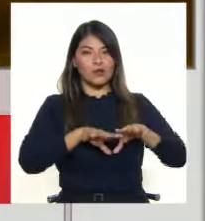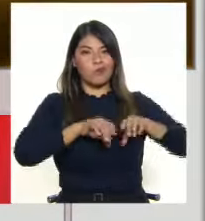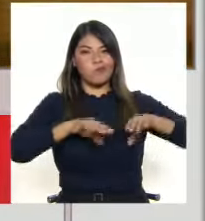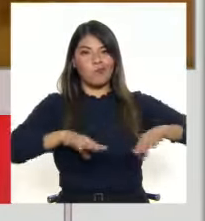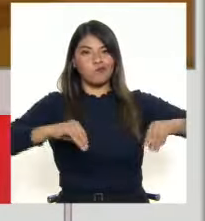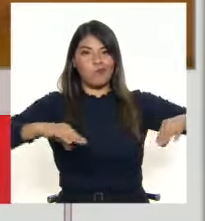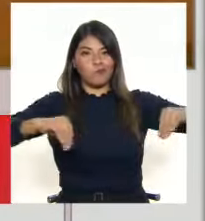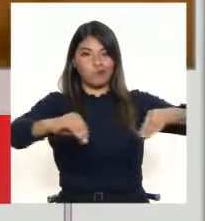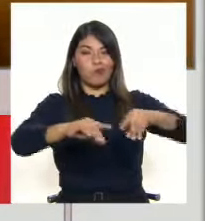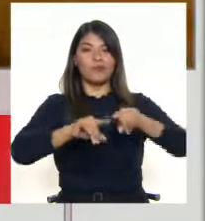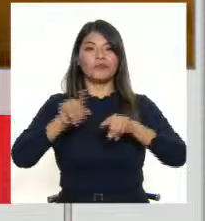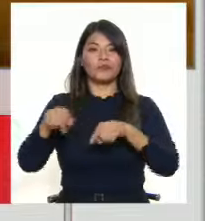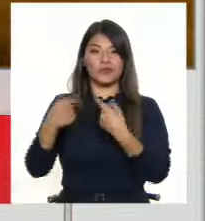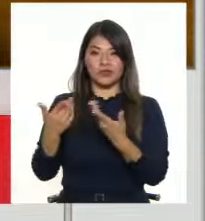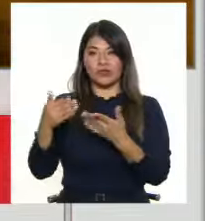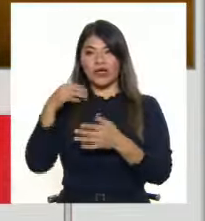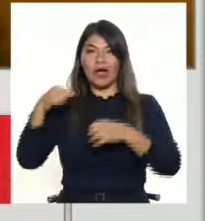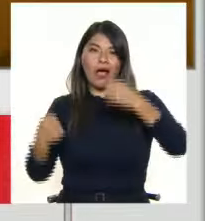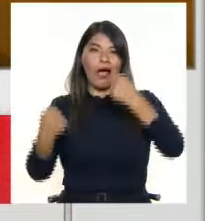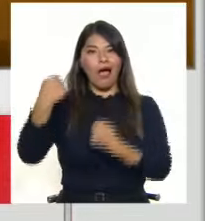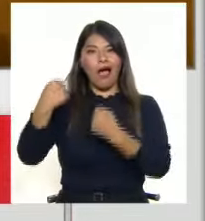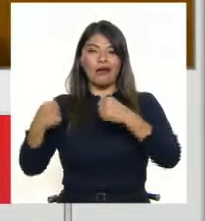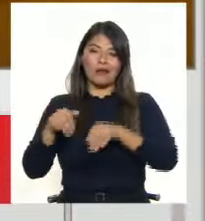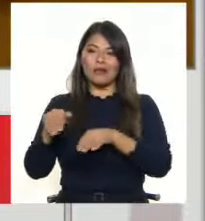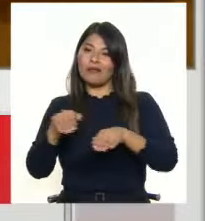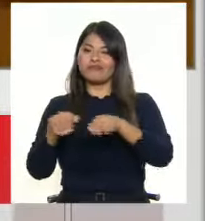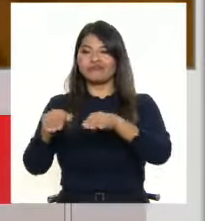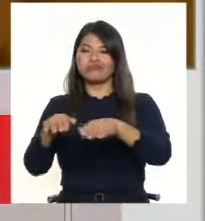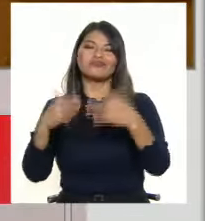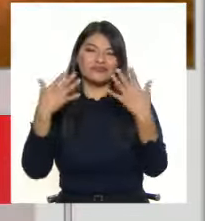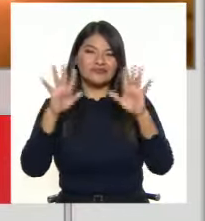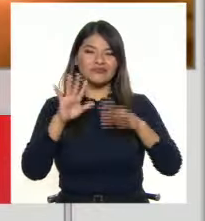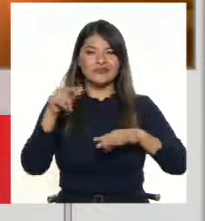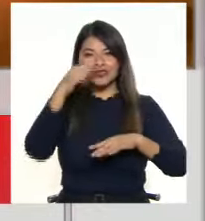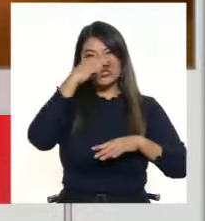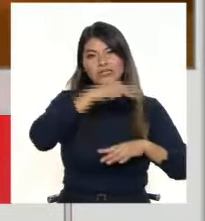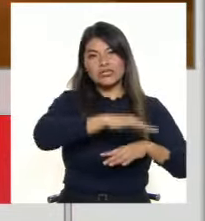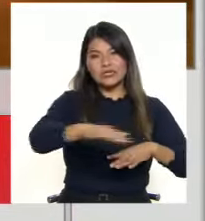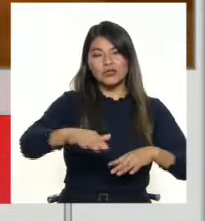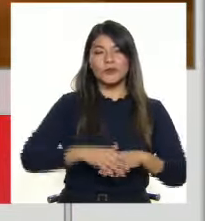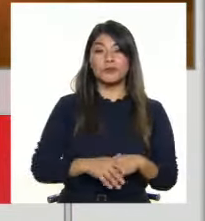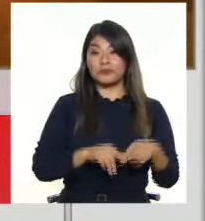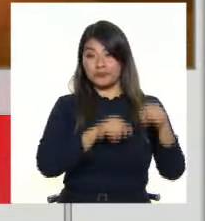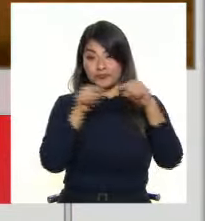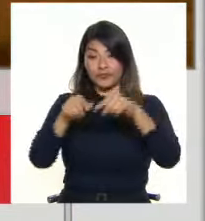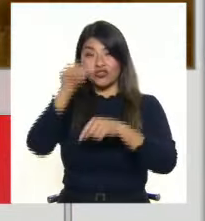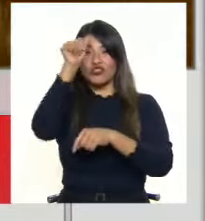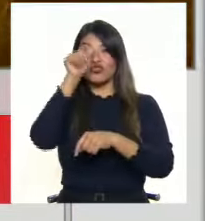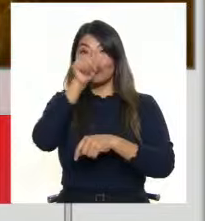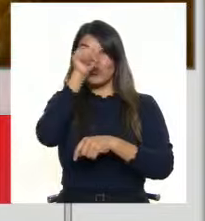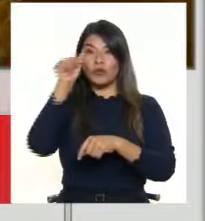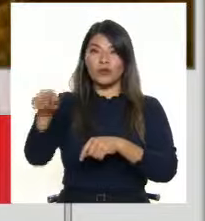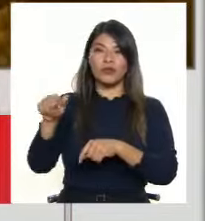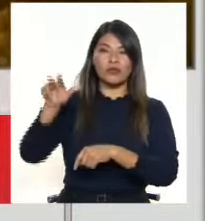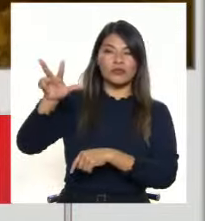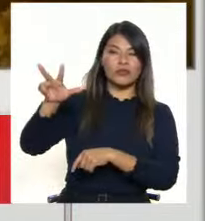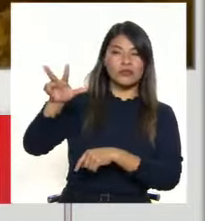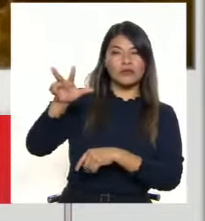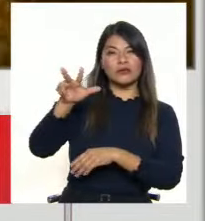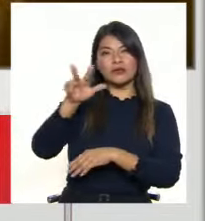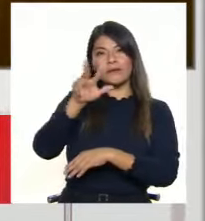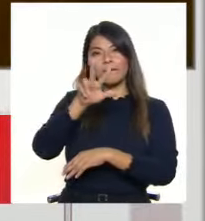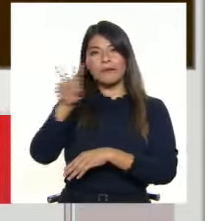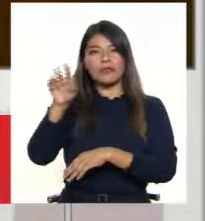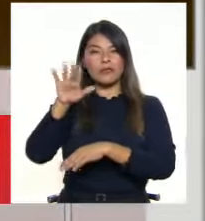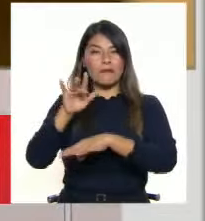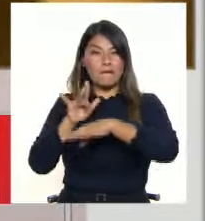y unos carritos para que jueguen los niños y todo eso, pues, ¿no? Este domingo, a las 3:20 de la